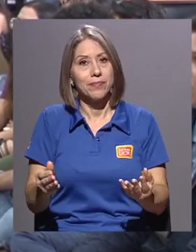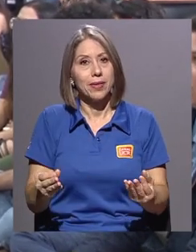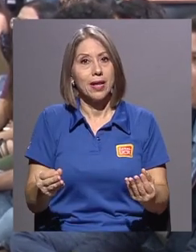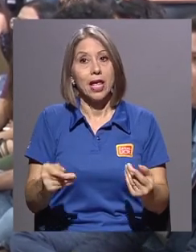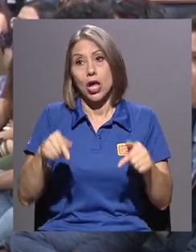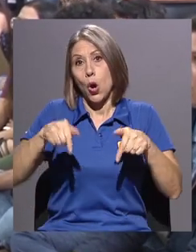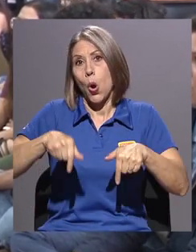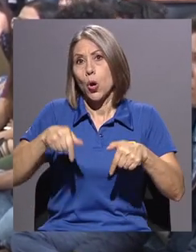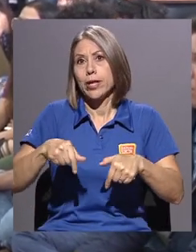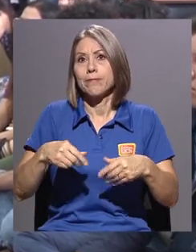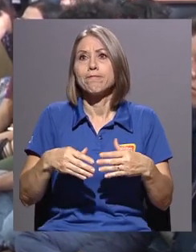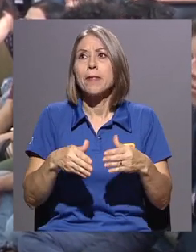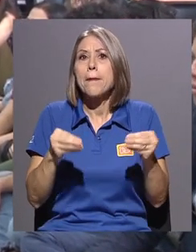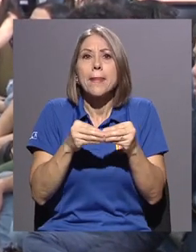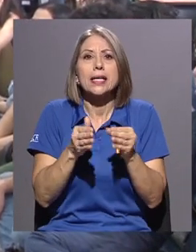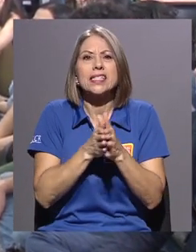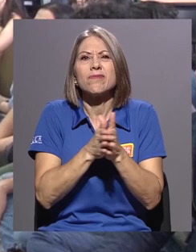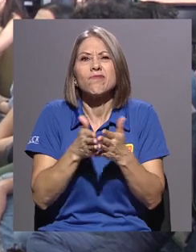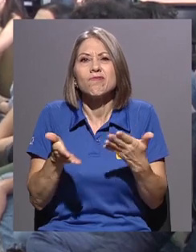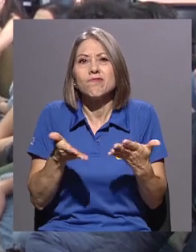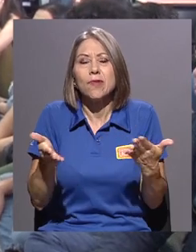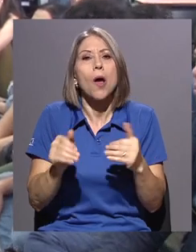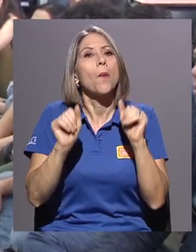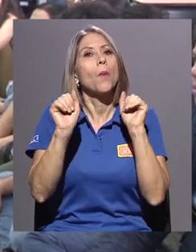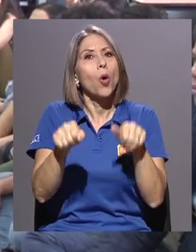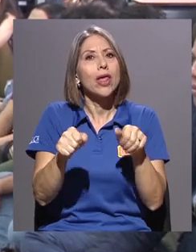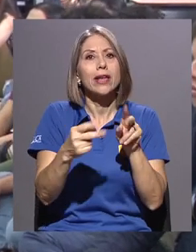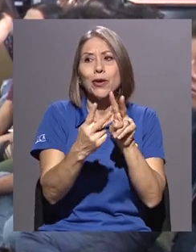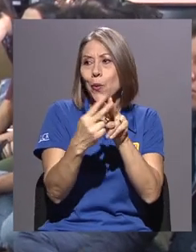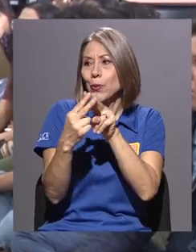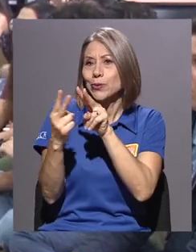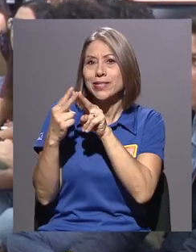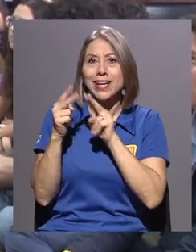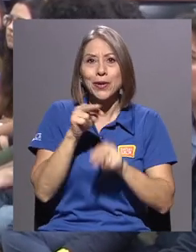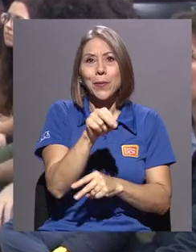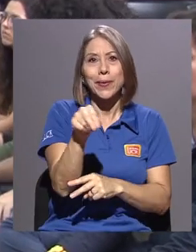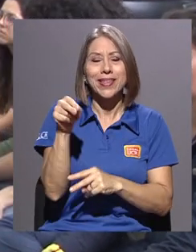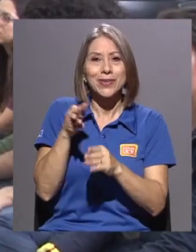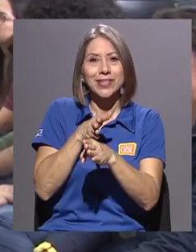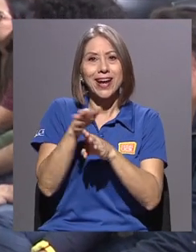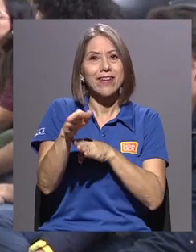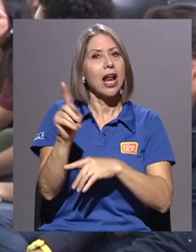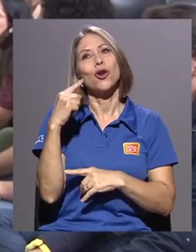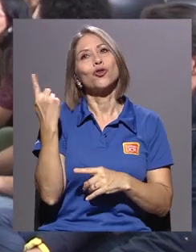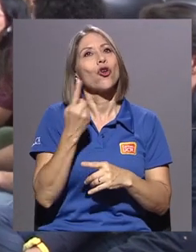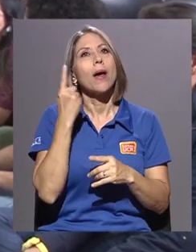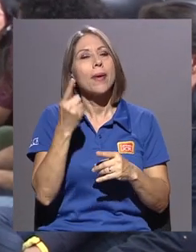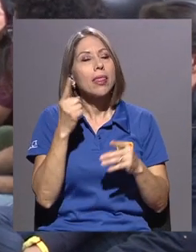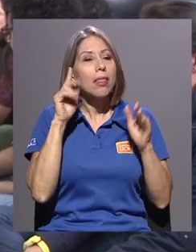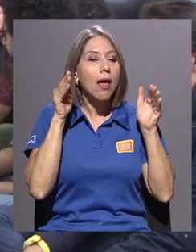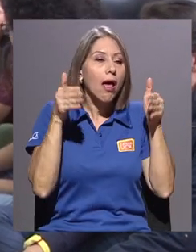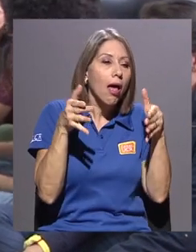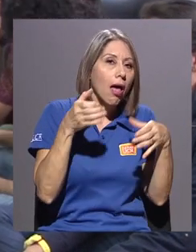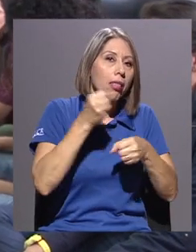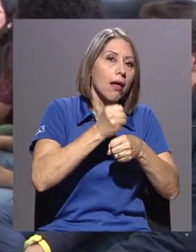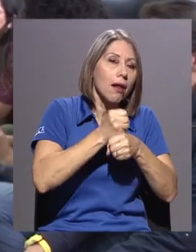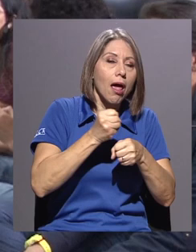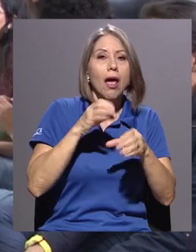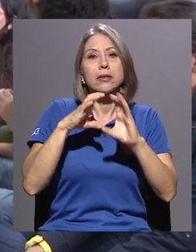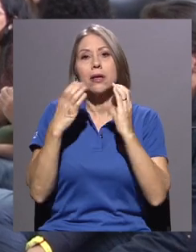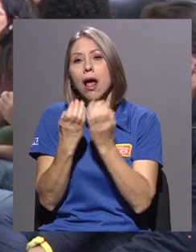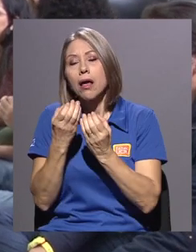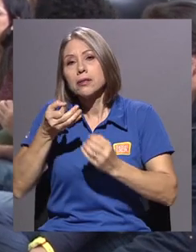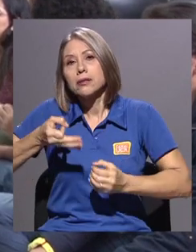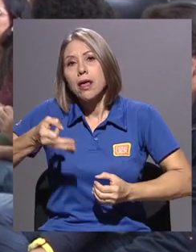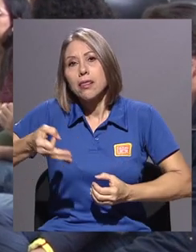de hoy es el poder pues, conocer a nuestros propios compañeros de carrera, un poquito más allá de las tareas y de las clases y del día a